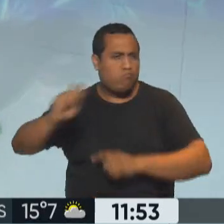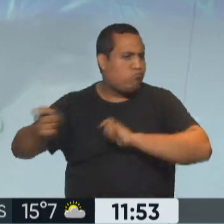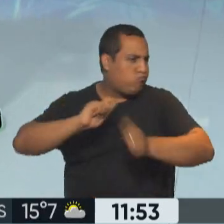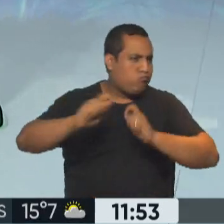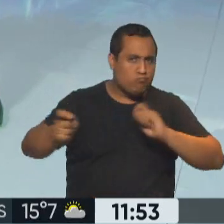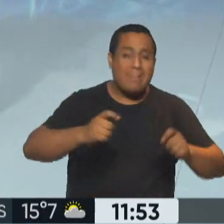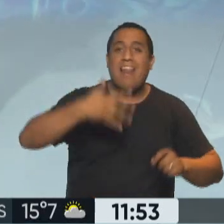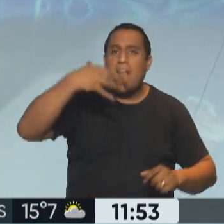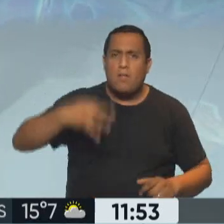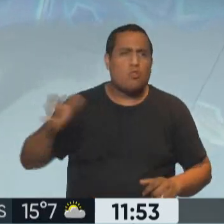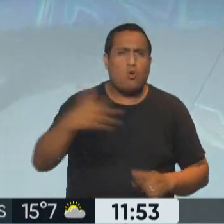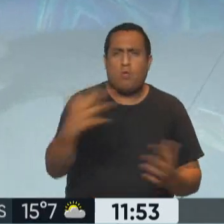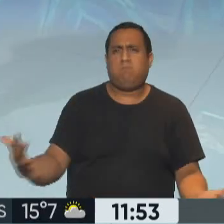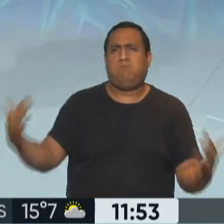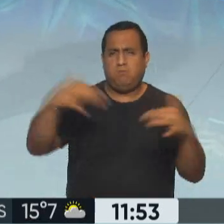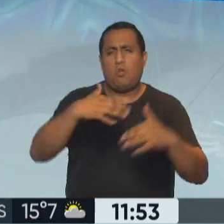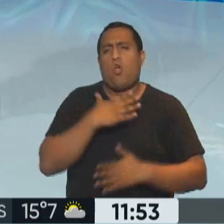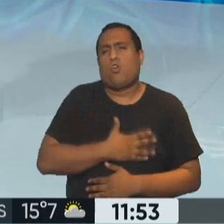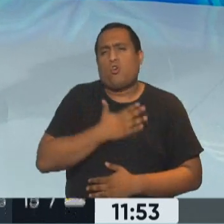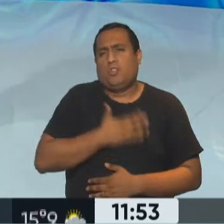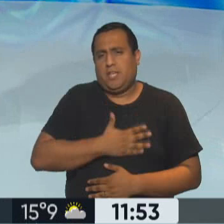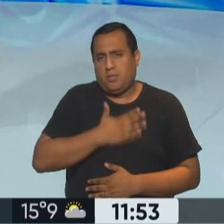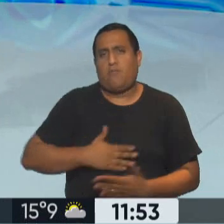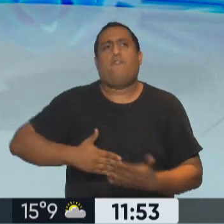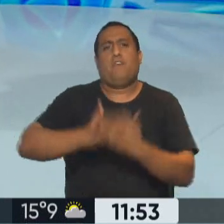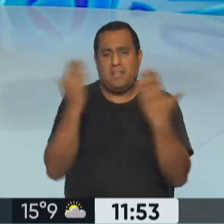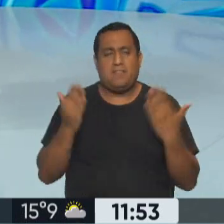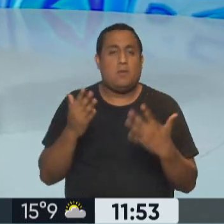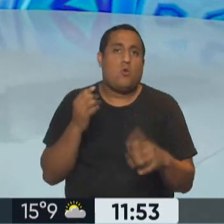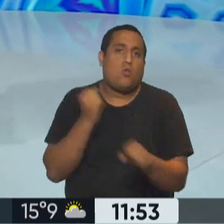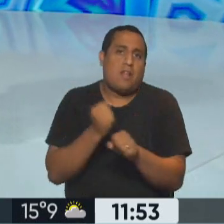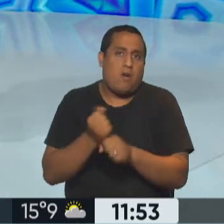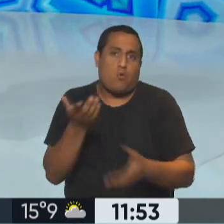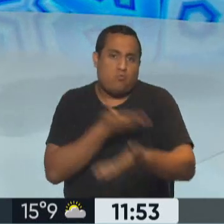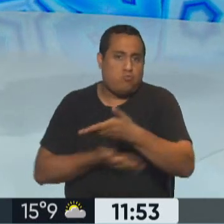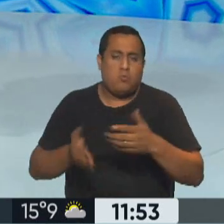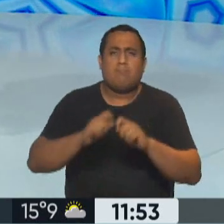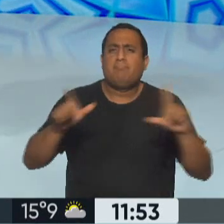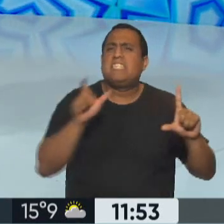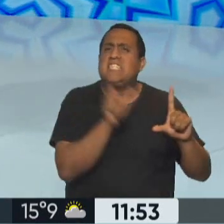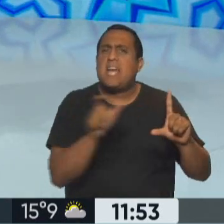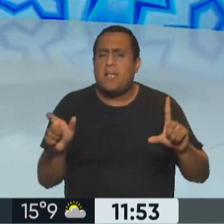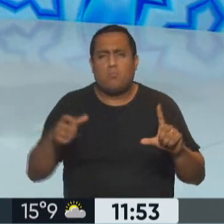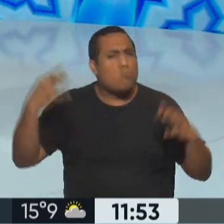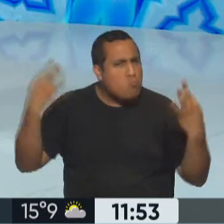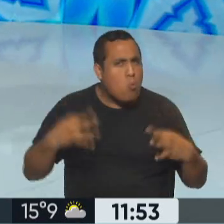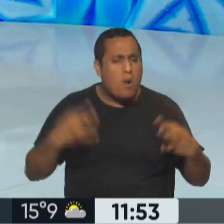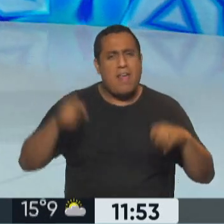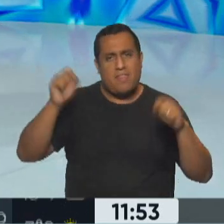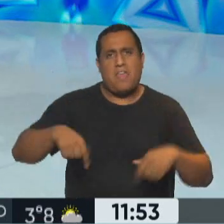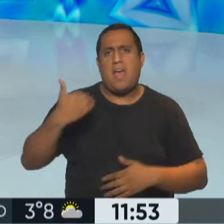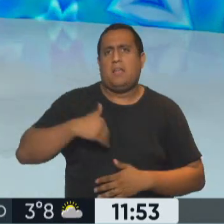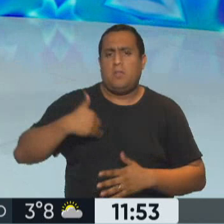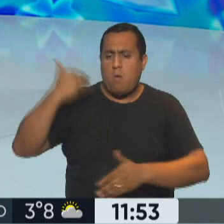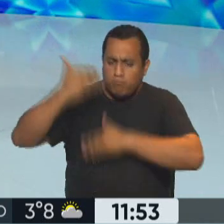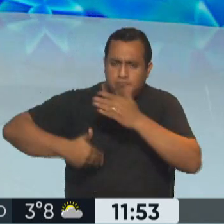estaban todos y todos muy felices de compartir esta gran labor que está siendo distinguida. Muchas series, muy buenas series argentinas, un gran